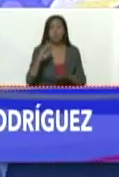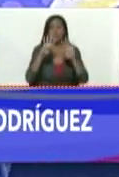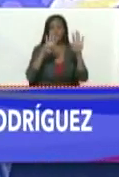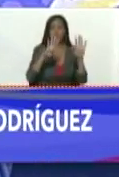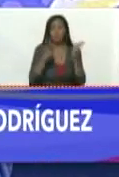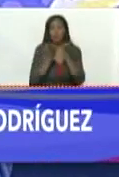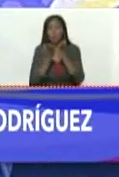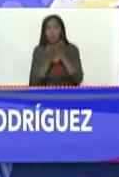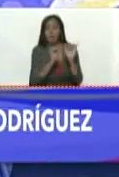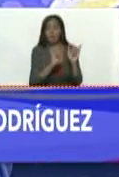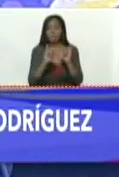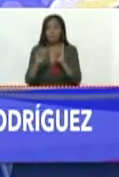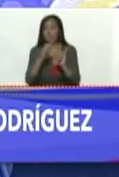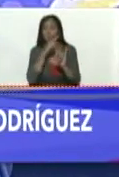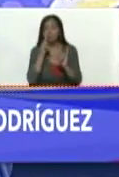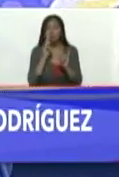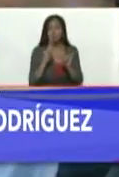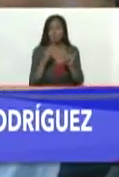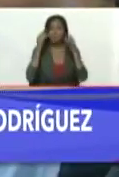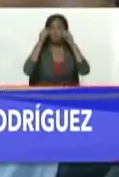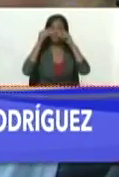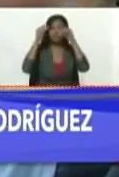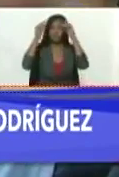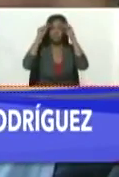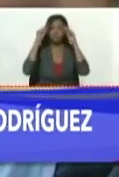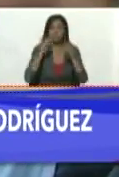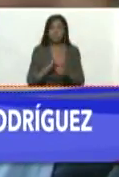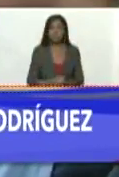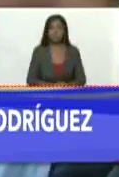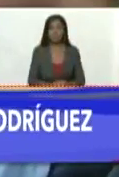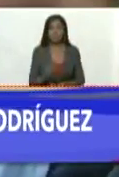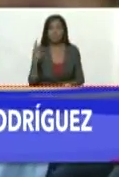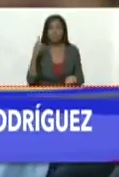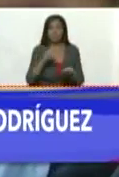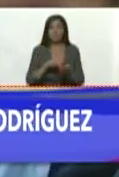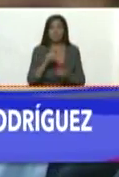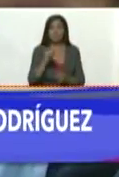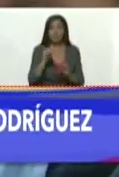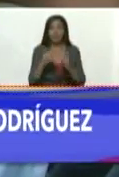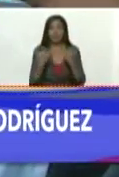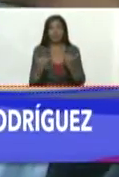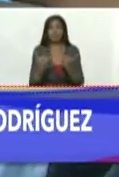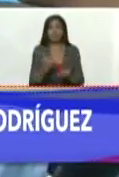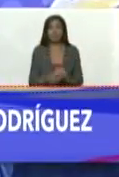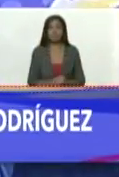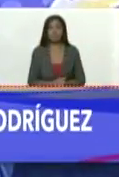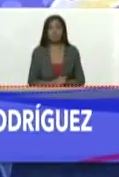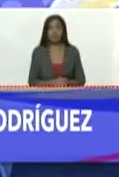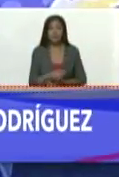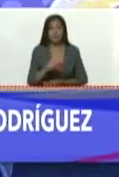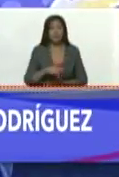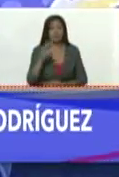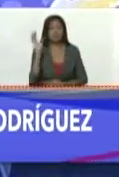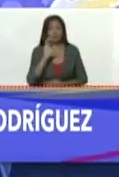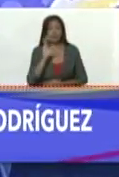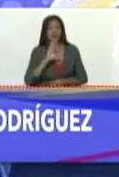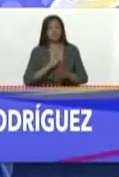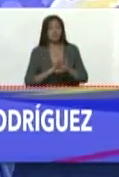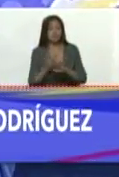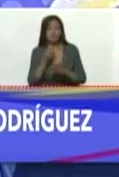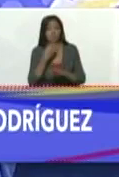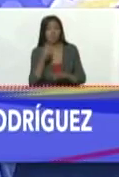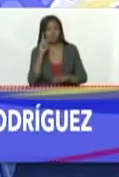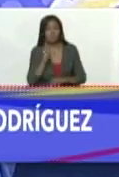el nombre del maestro Simón Rodríguez. ¿Ah? Están presentes de aquí de Caracas, porque bueno,